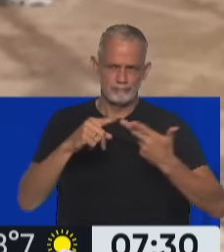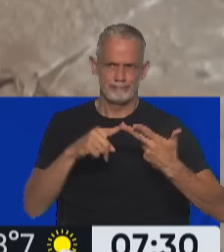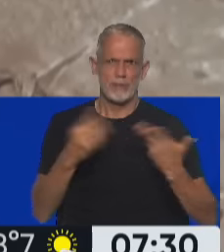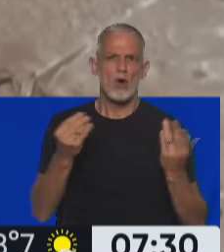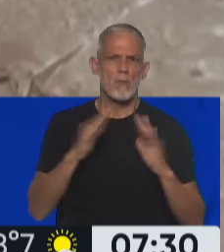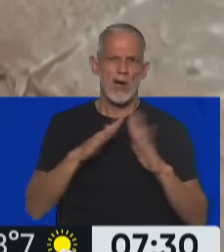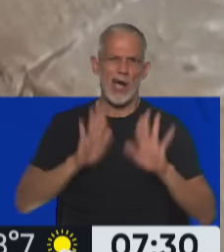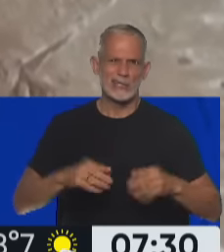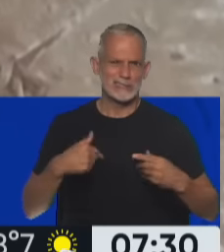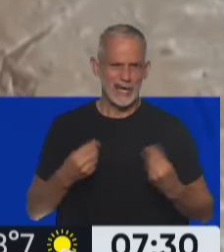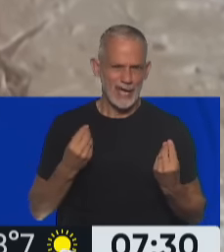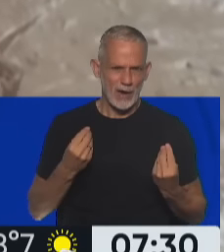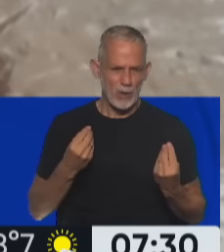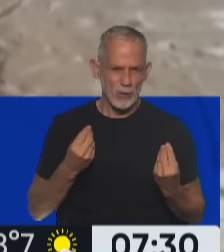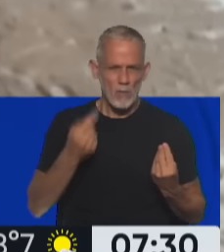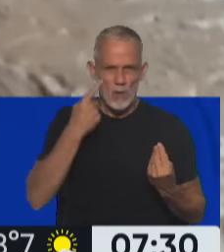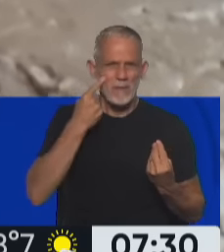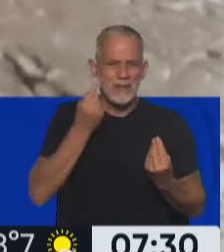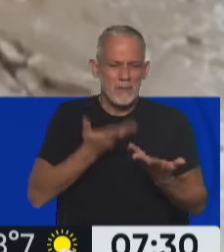nadie, ¿cómo sobrevive?